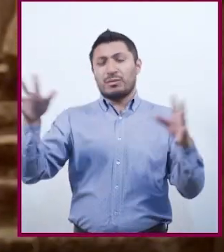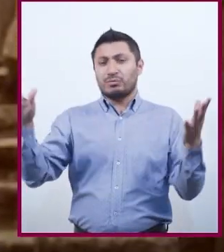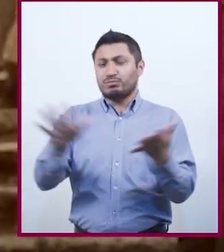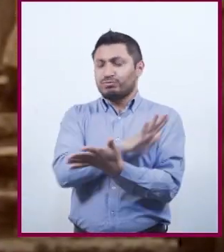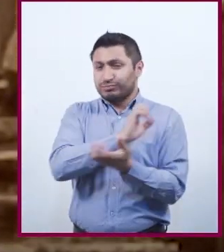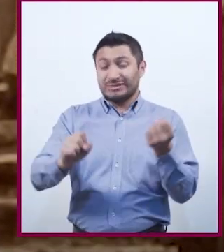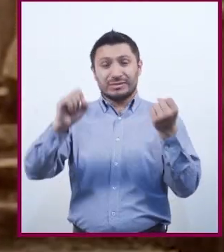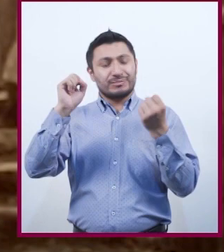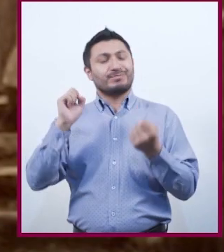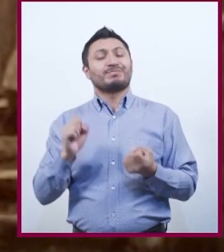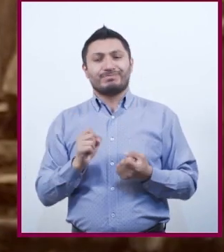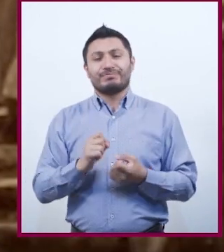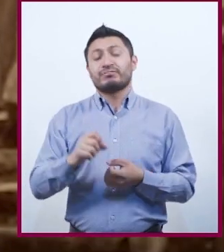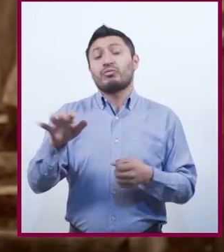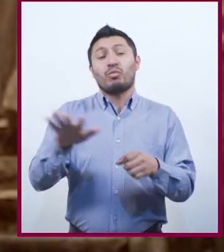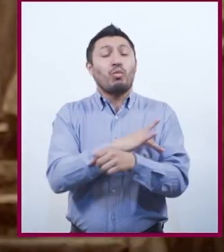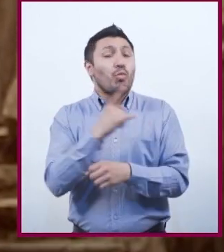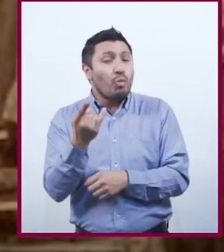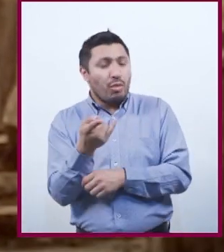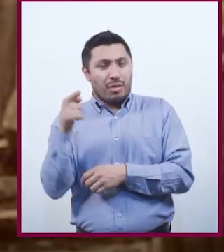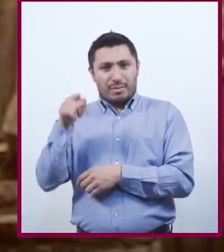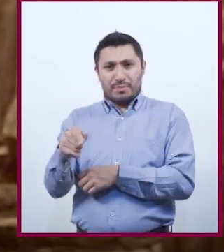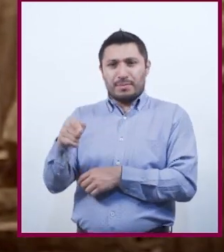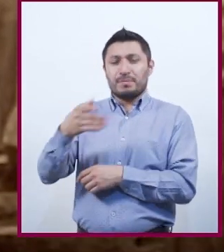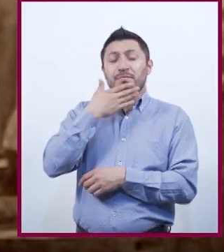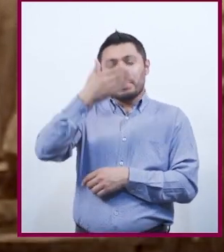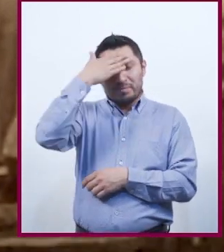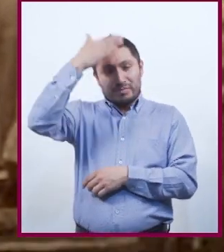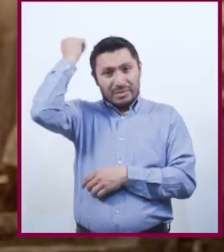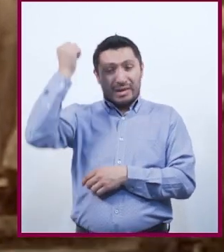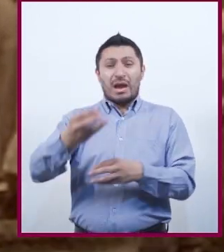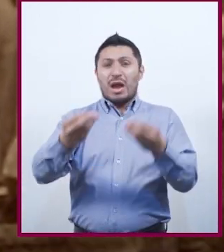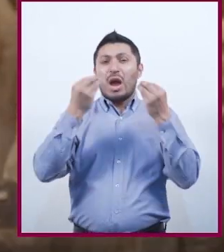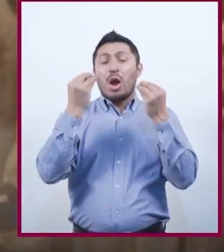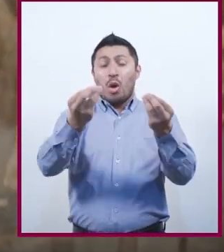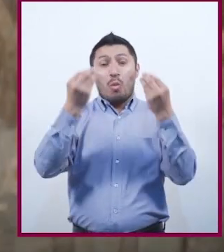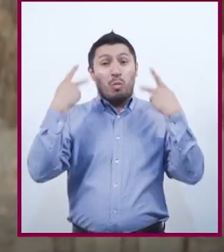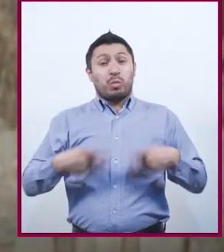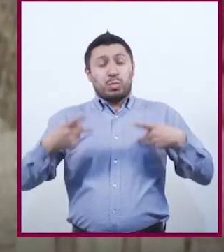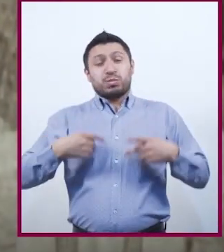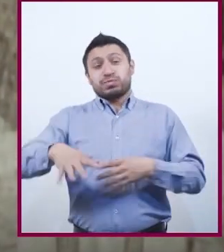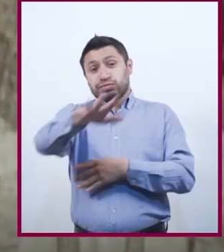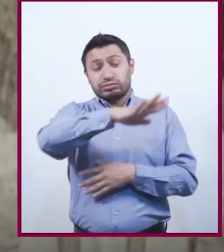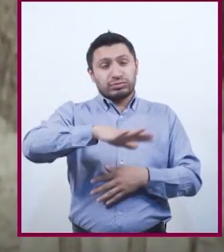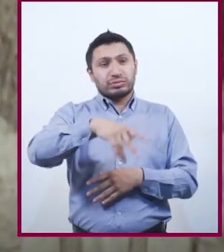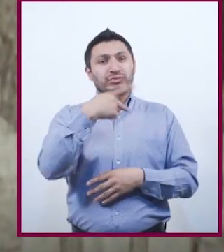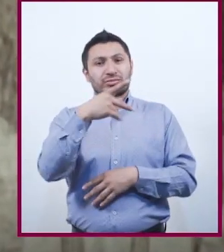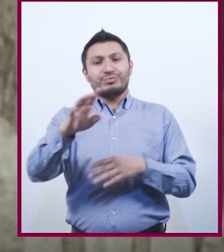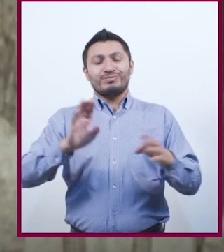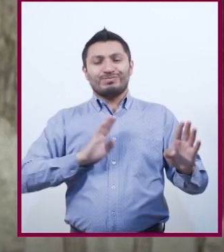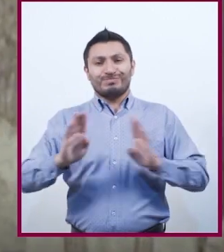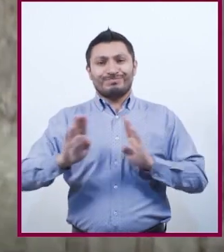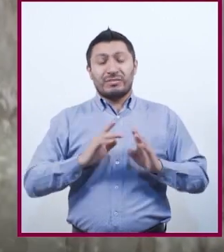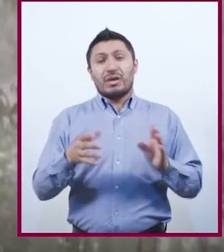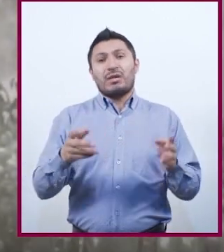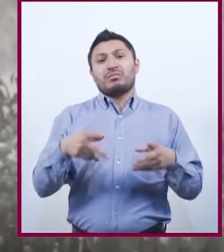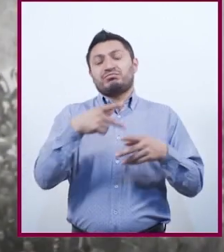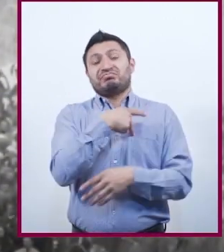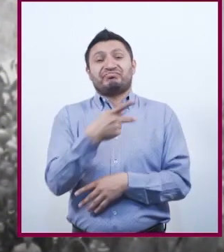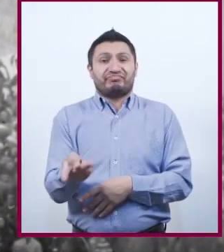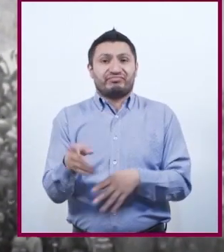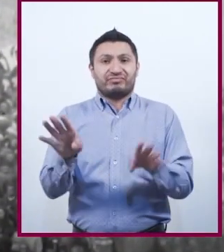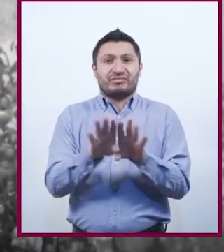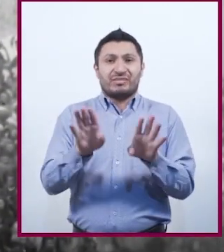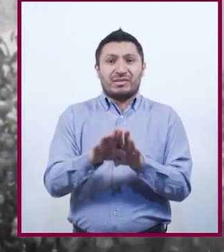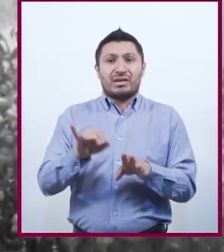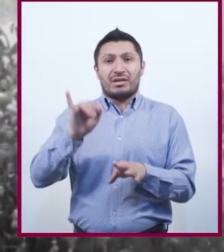decir, destrucción o catástrofe, pues a pesar de que los árabes contaban con más ciudadanos en la región, sus ejércitos eran